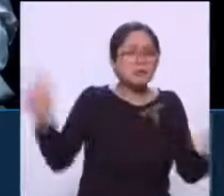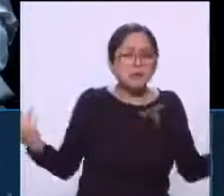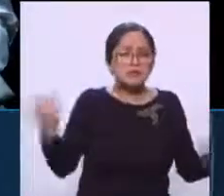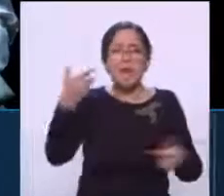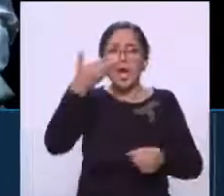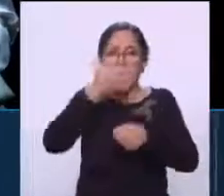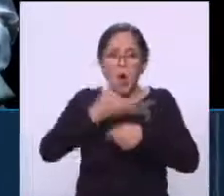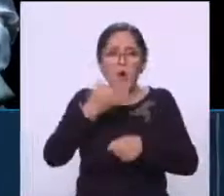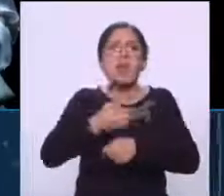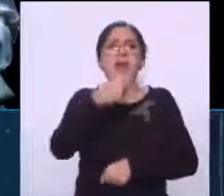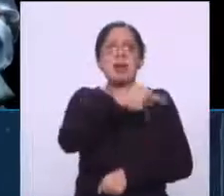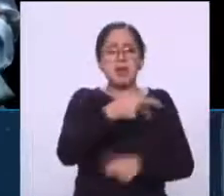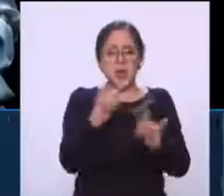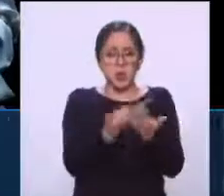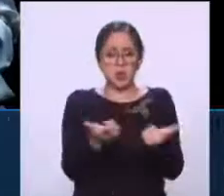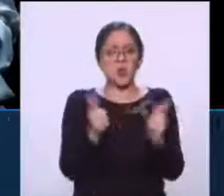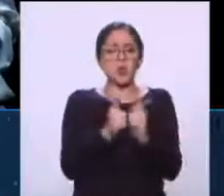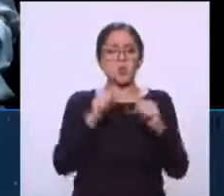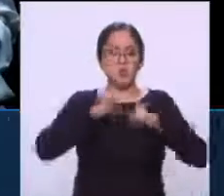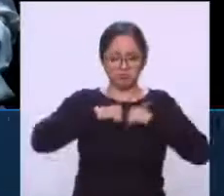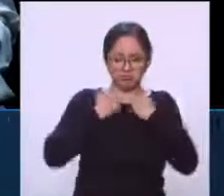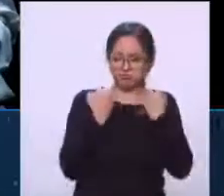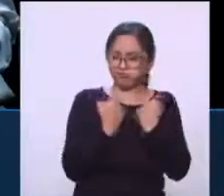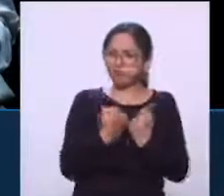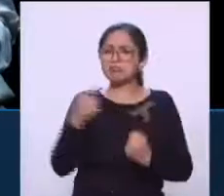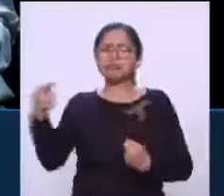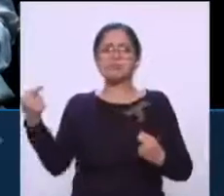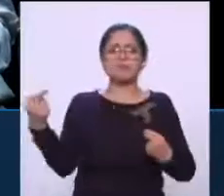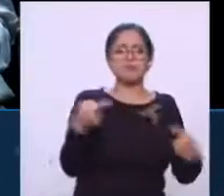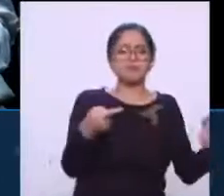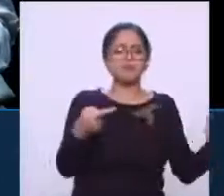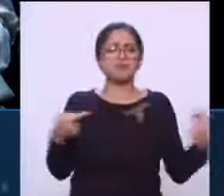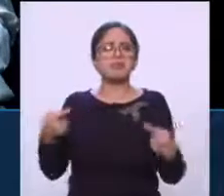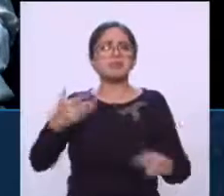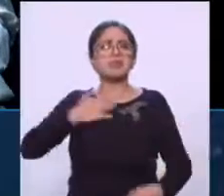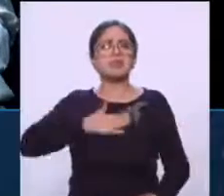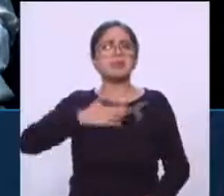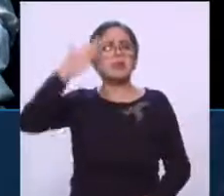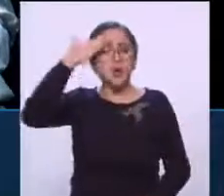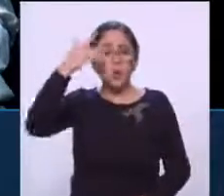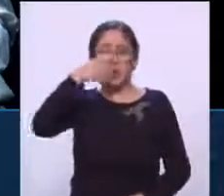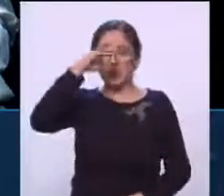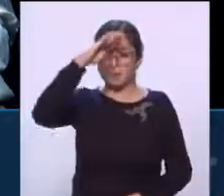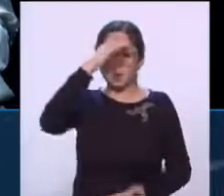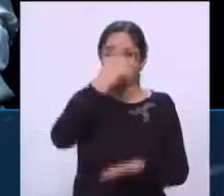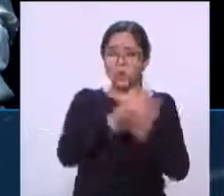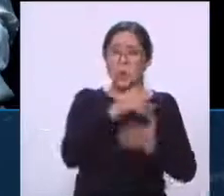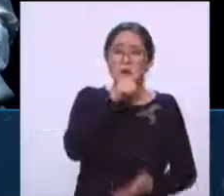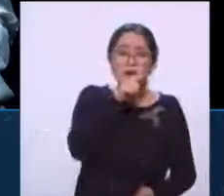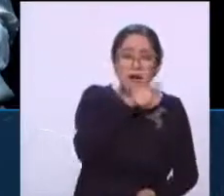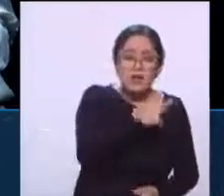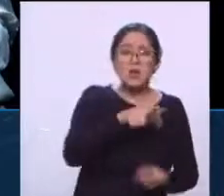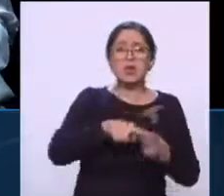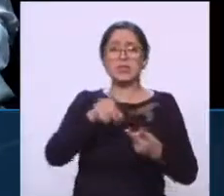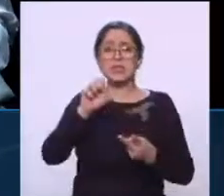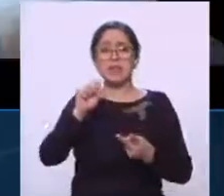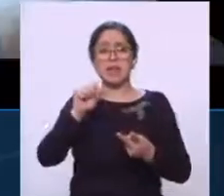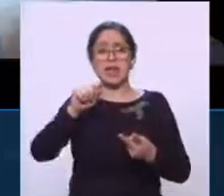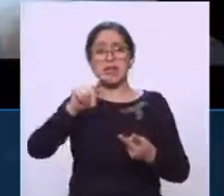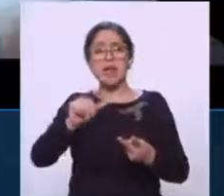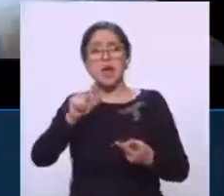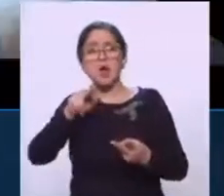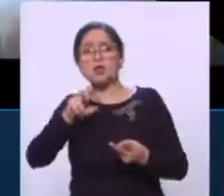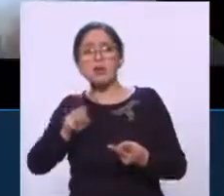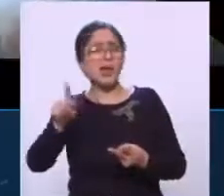de disputa de los cárteles que, como ya decía Juan, no solamente son el Jalisco, no solamente es el Santa Rosa de Lima,